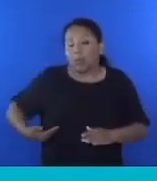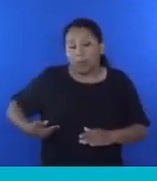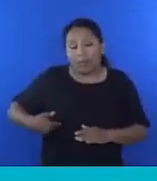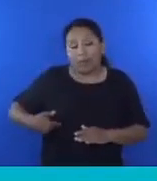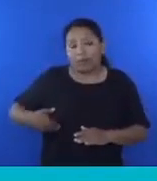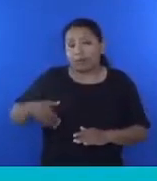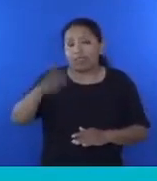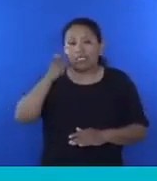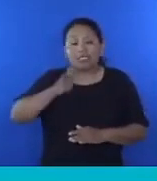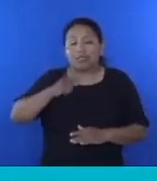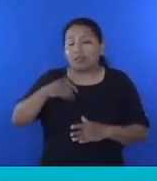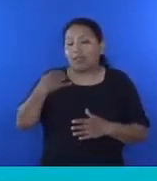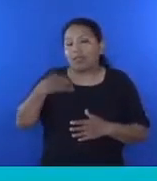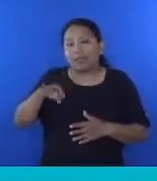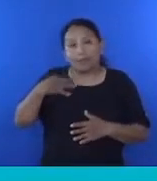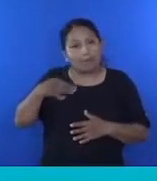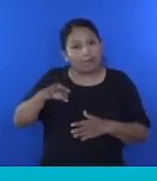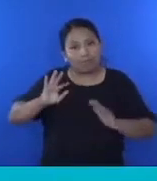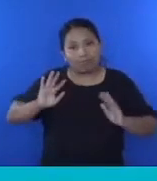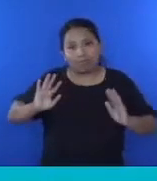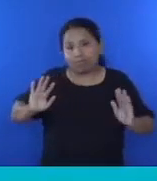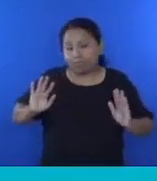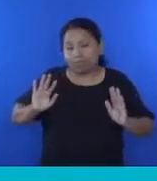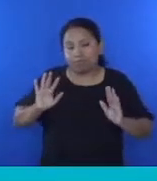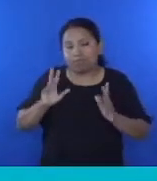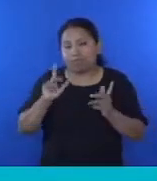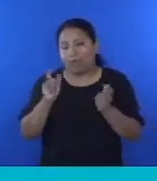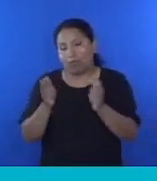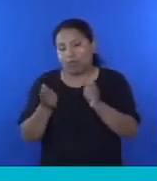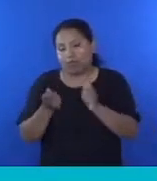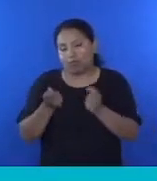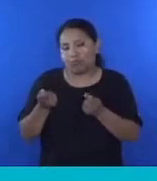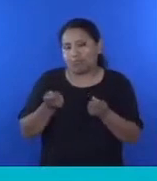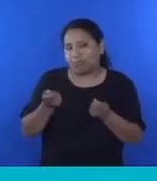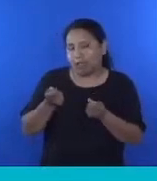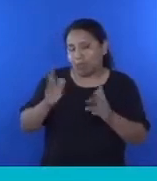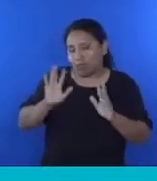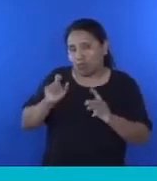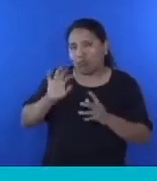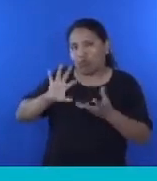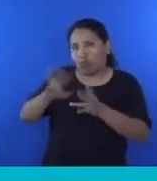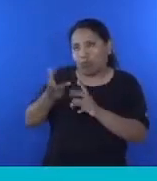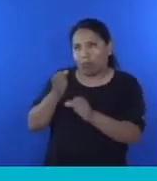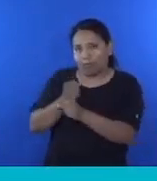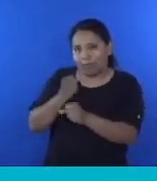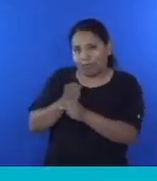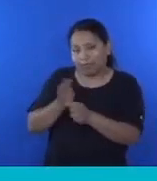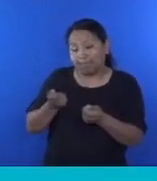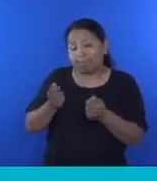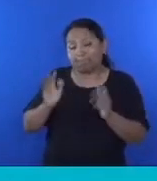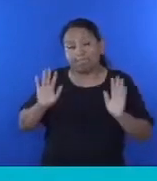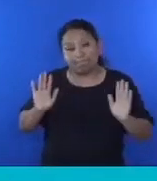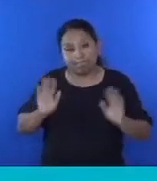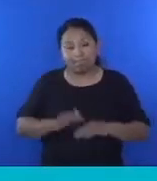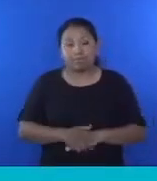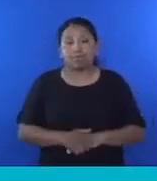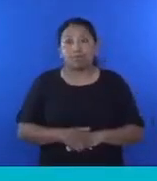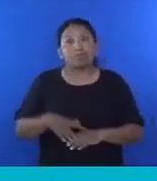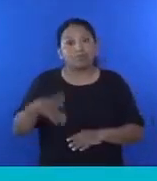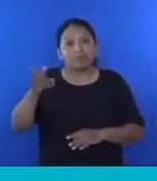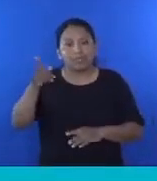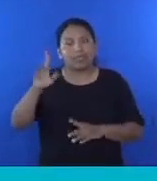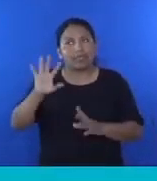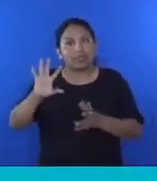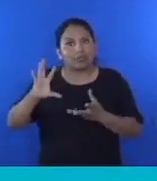hacer algunos reacomodamientos en su manera de gestionar y en su forma de gestionar, porque eso